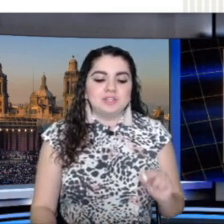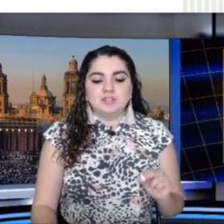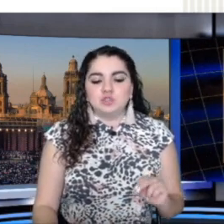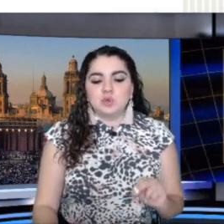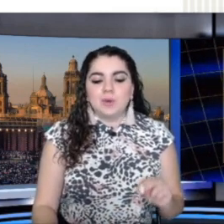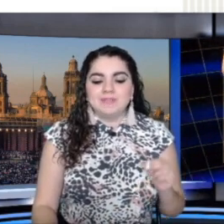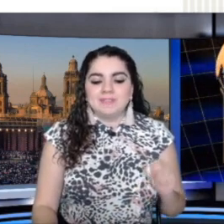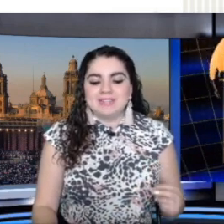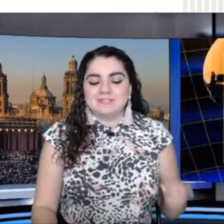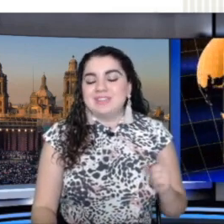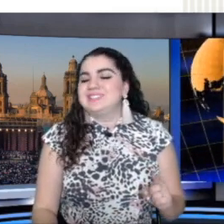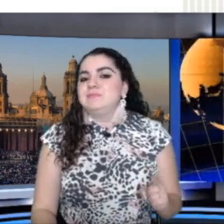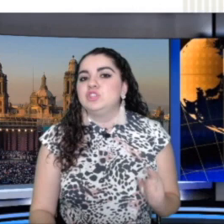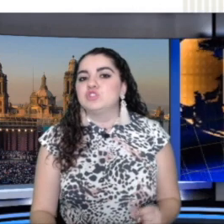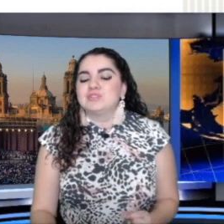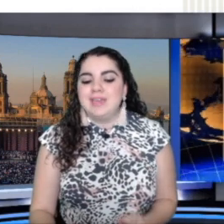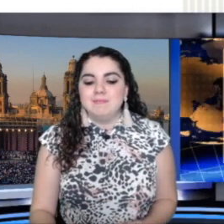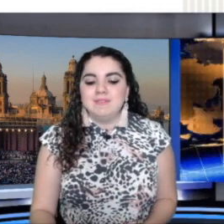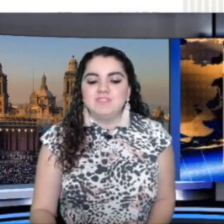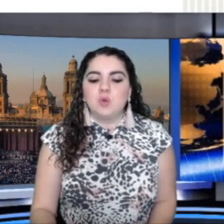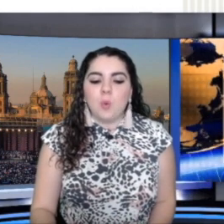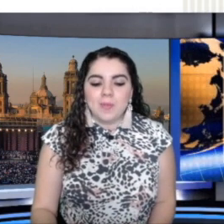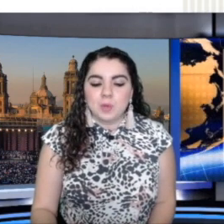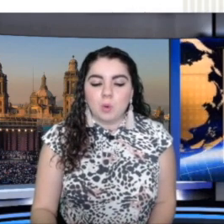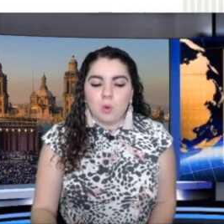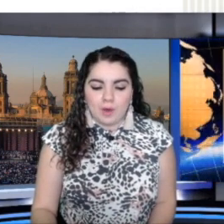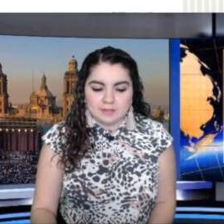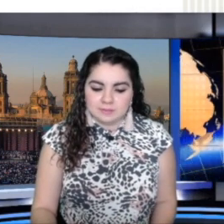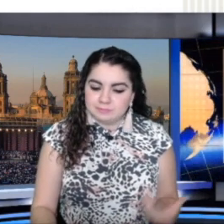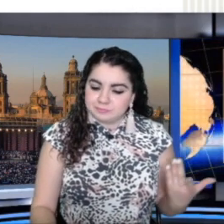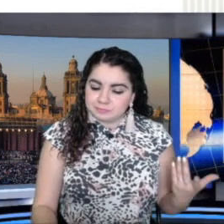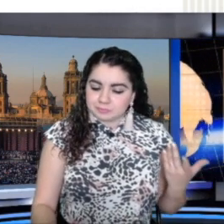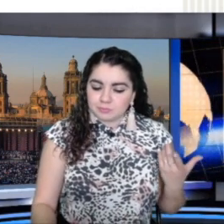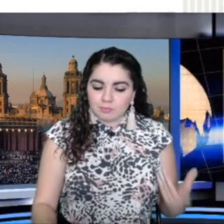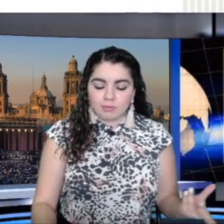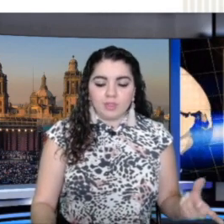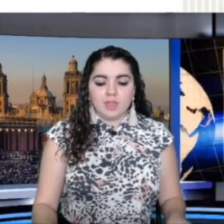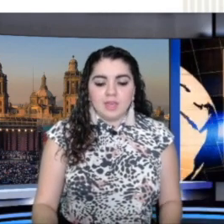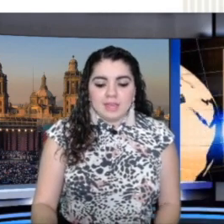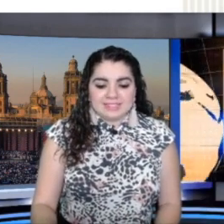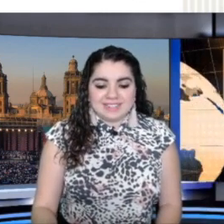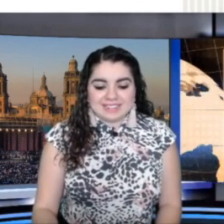sido 353 fallecimientos en 24 horas.